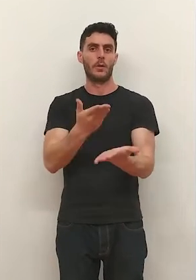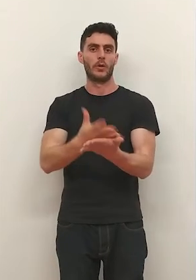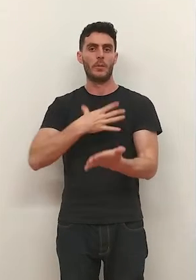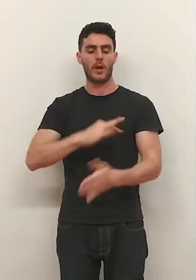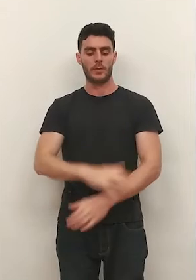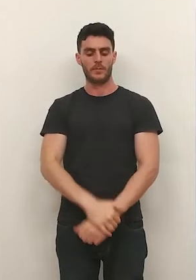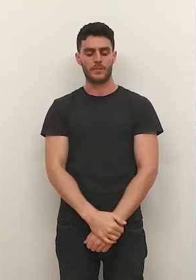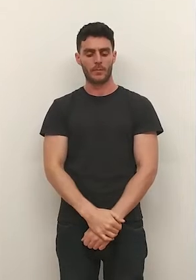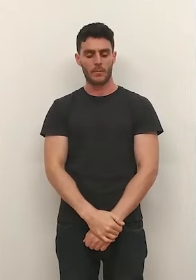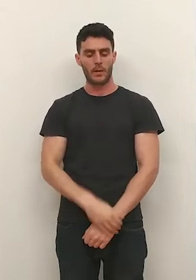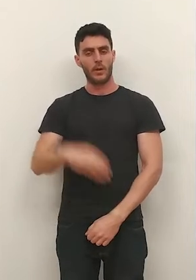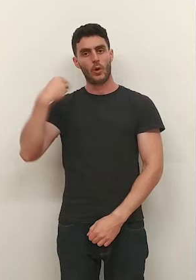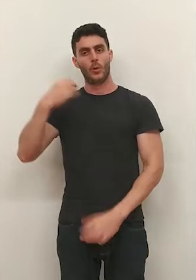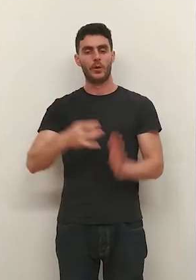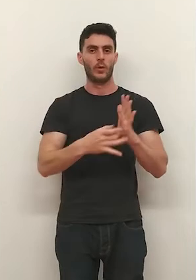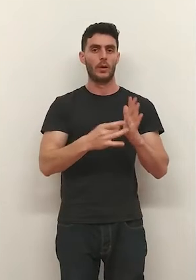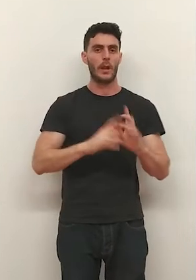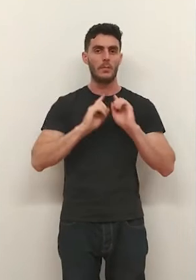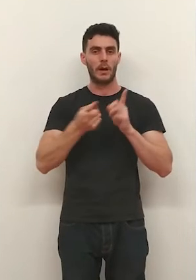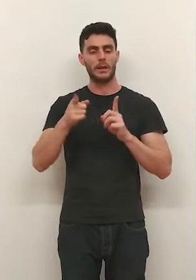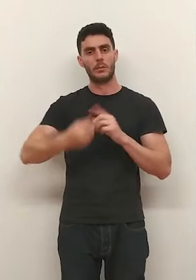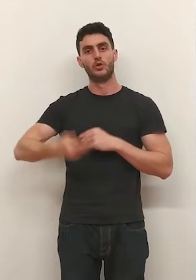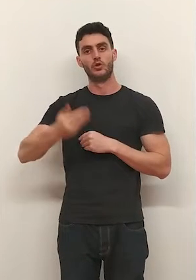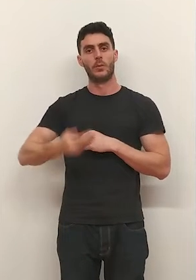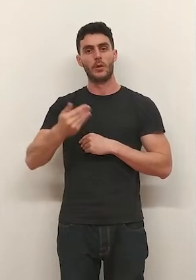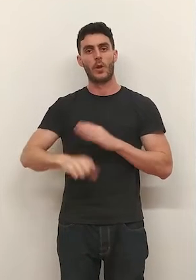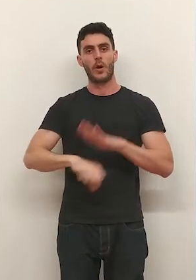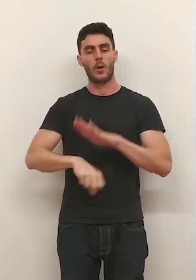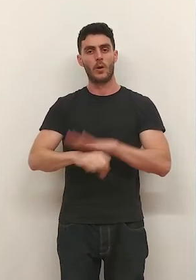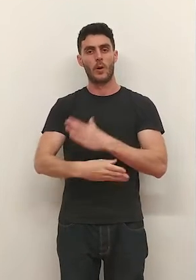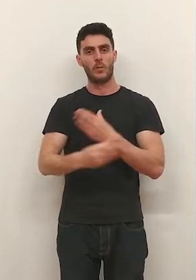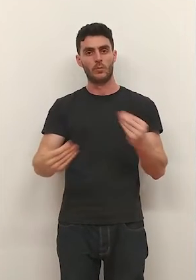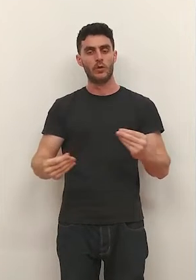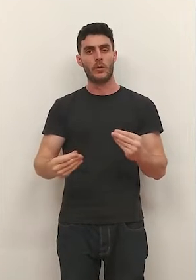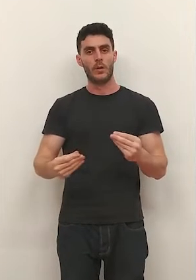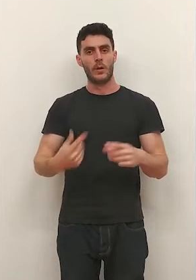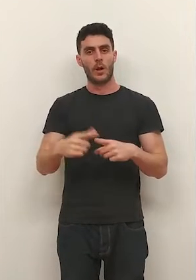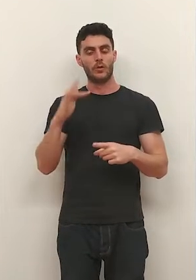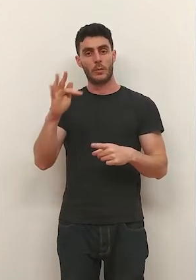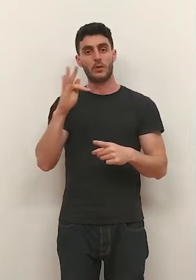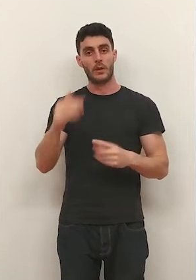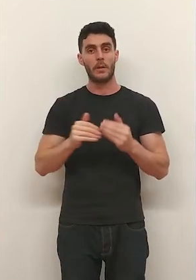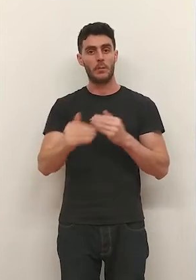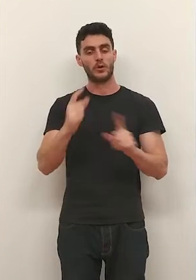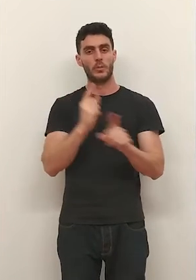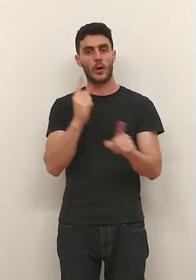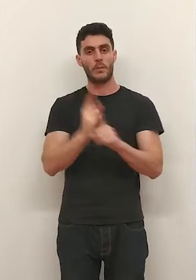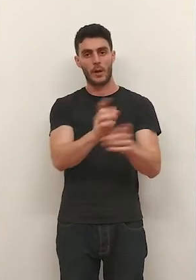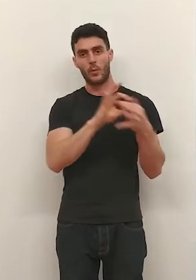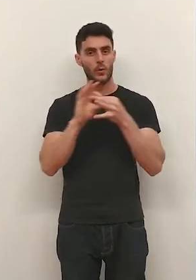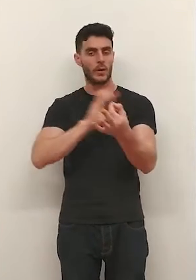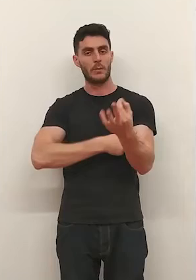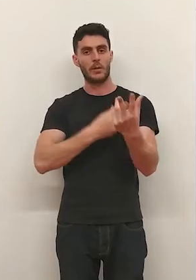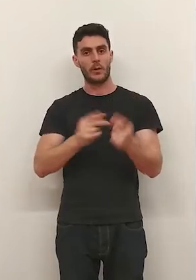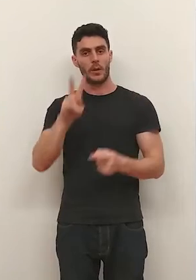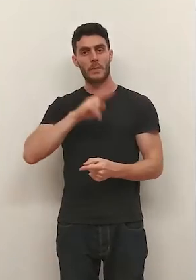demostrar. Juventud, calidad, descaro y sobre todo mucho gol son algunas de las virtudes del próximo rival de la Unión Deportiva